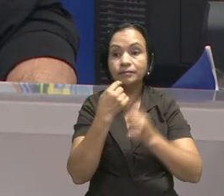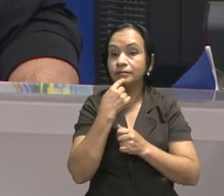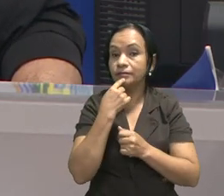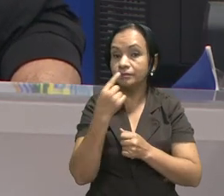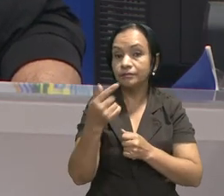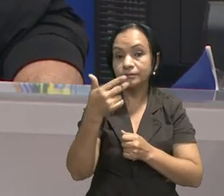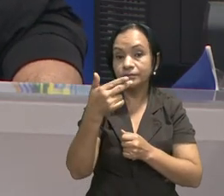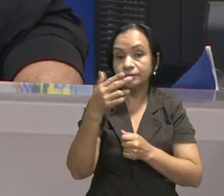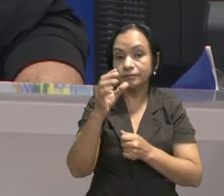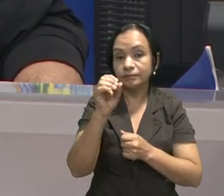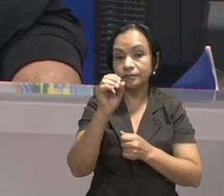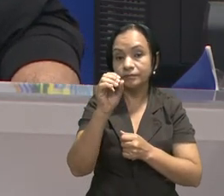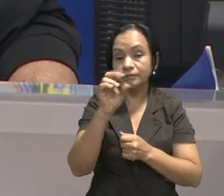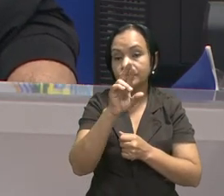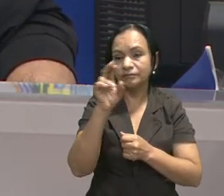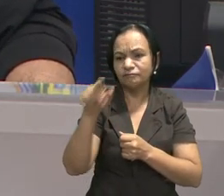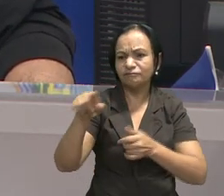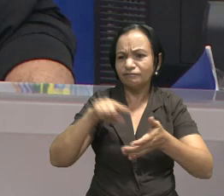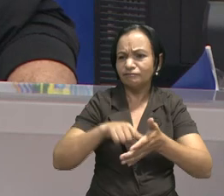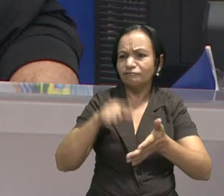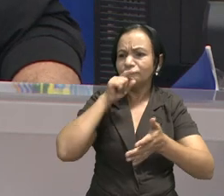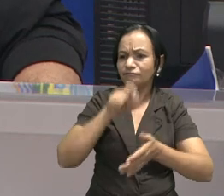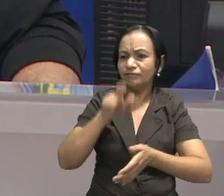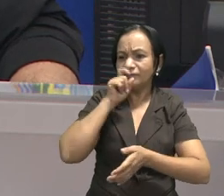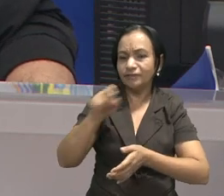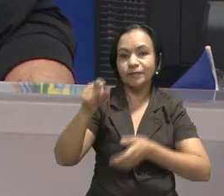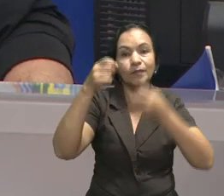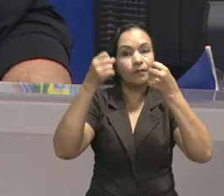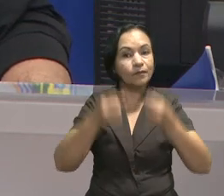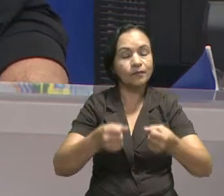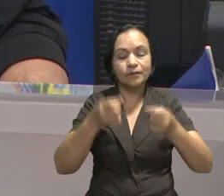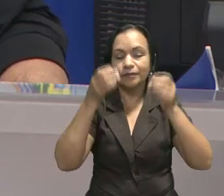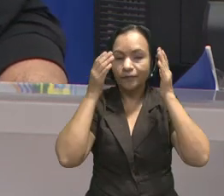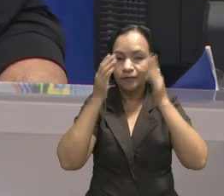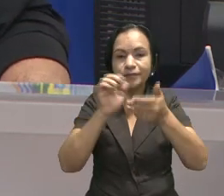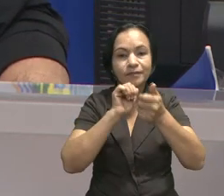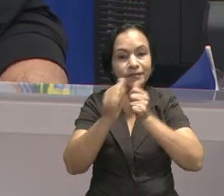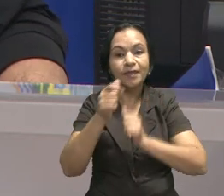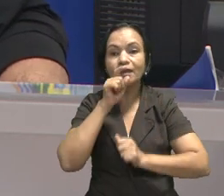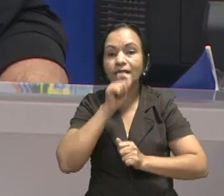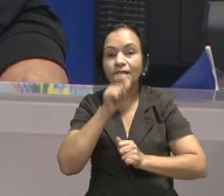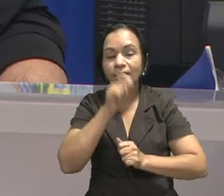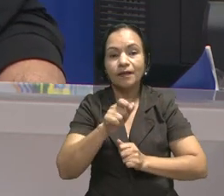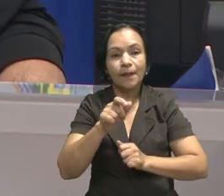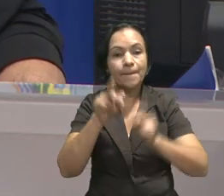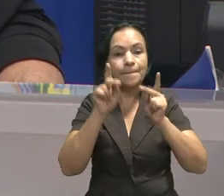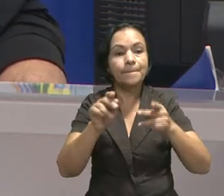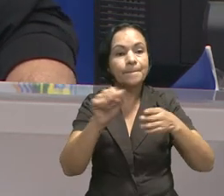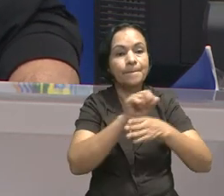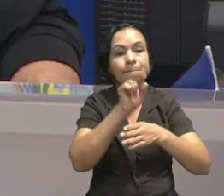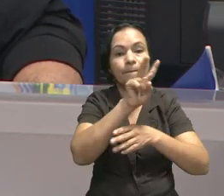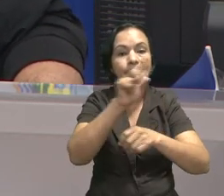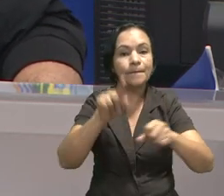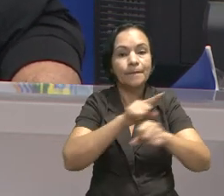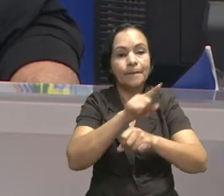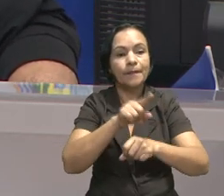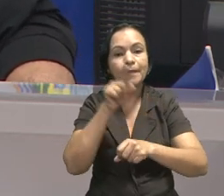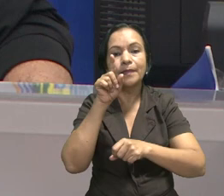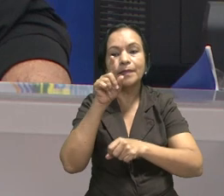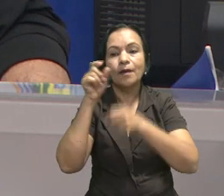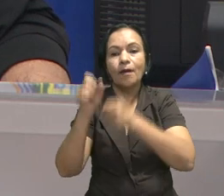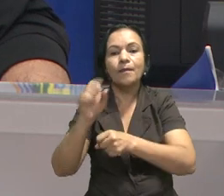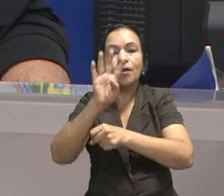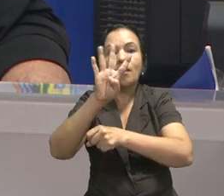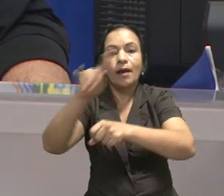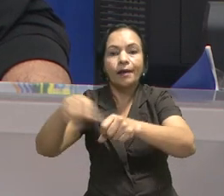decíamos Chocorrón el Rigioso, porque era un hombre entregado al deporte. Si alguien entrenaba 2 horas, él entrenaba 4.